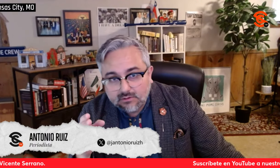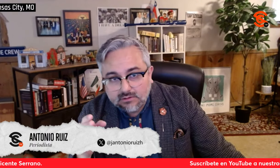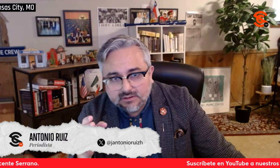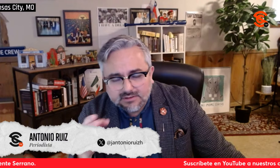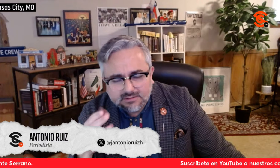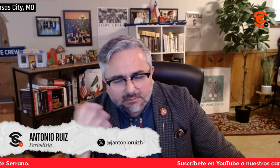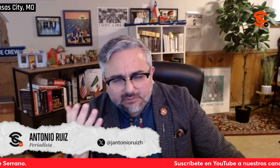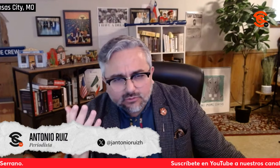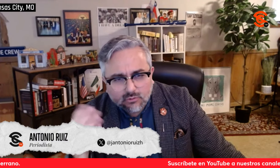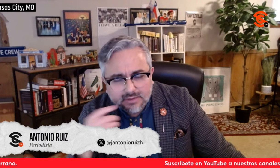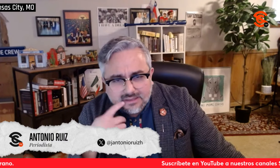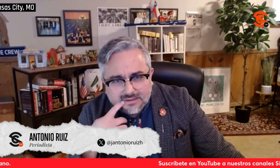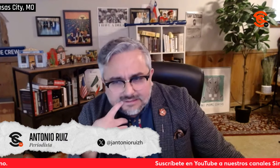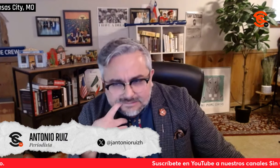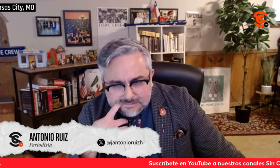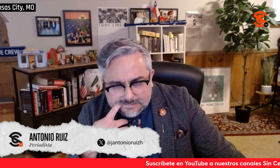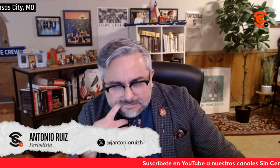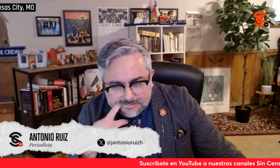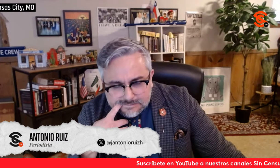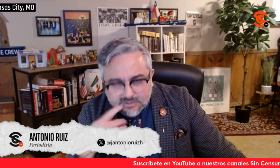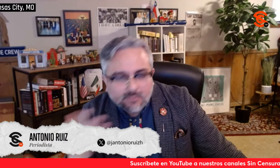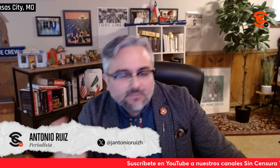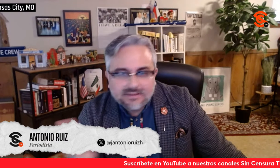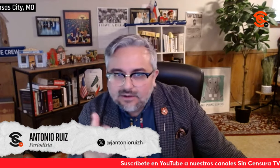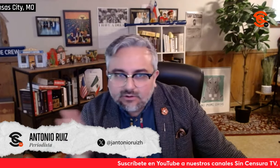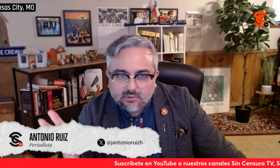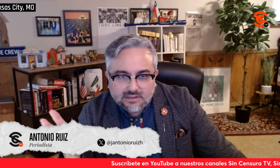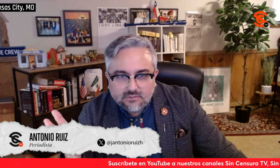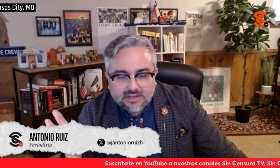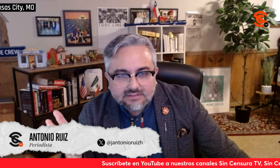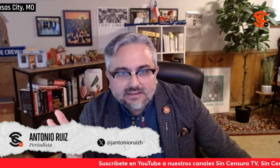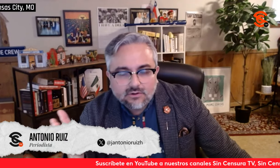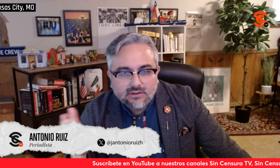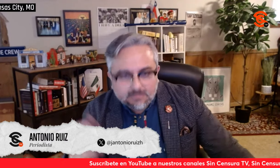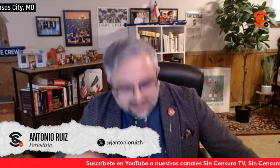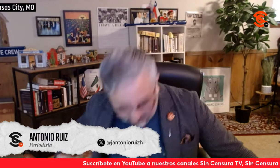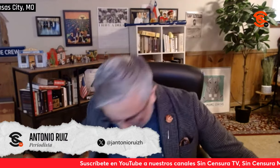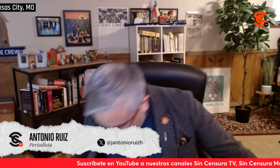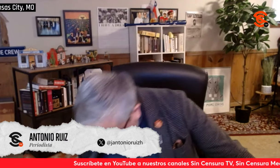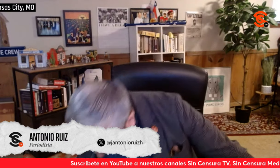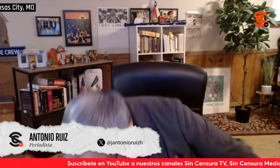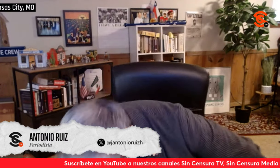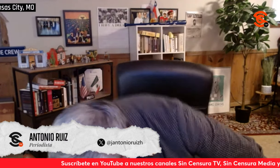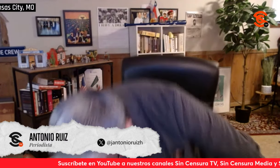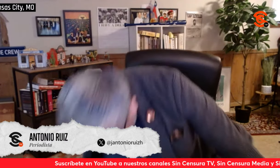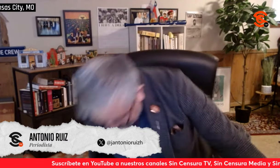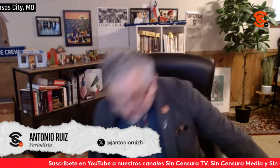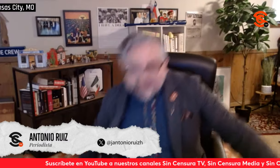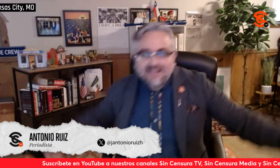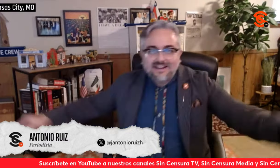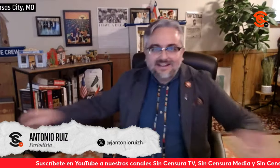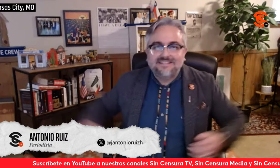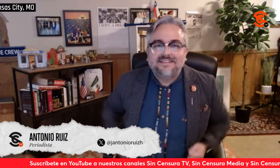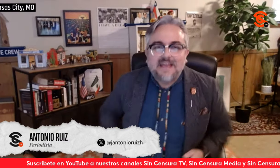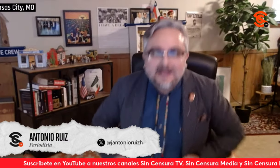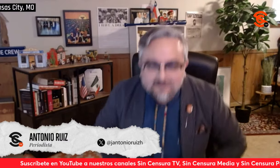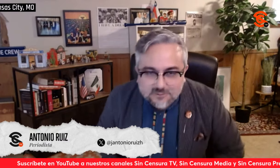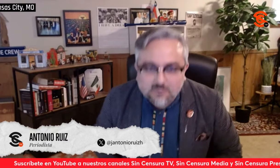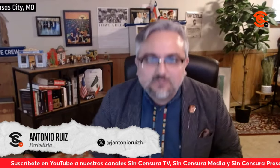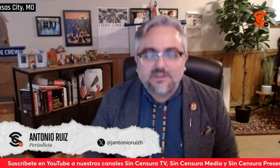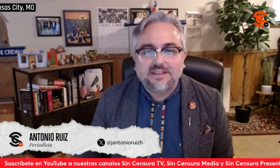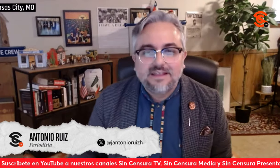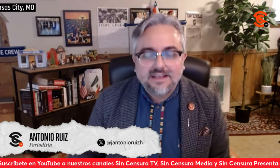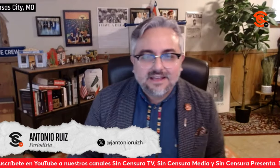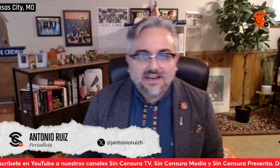eh se me va su nombre bueno la corresponsal del financiero y mire se me está bajando el el la Silla